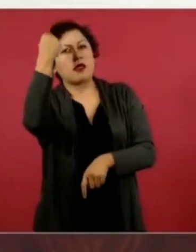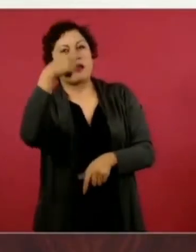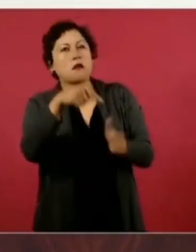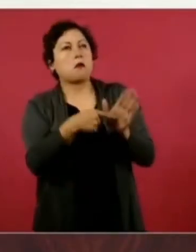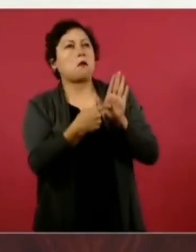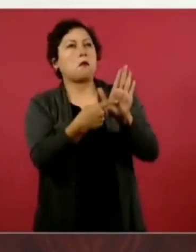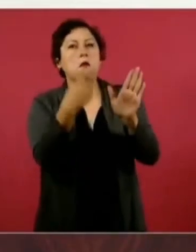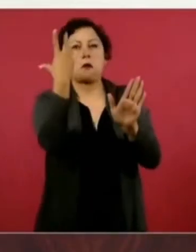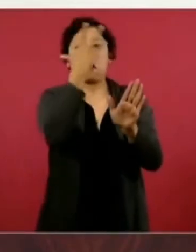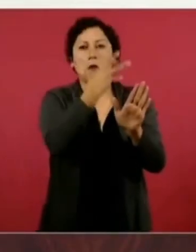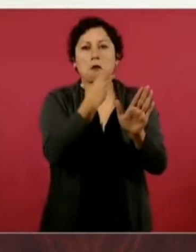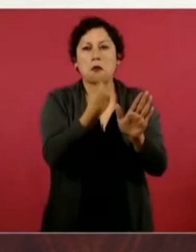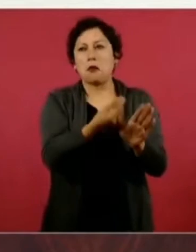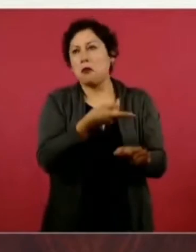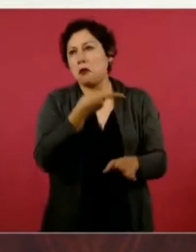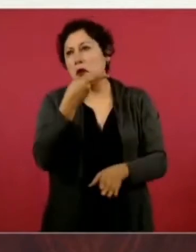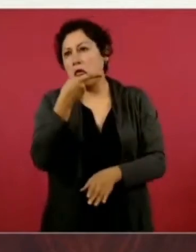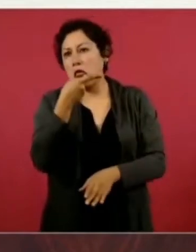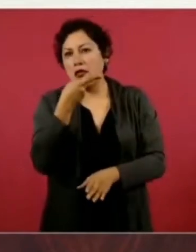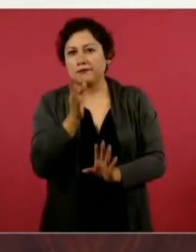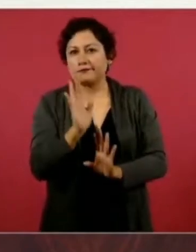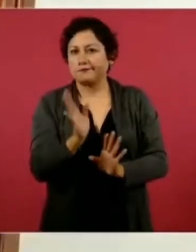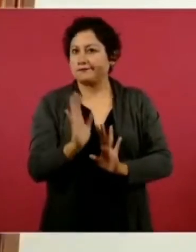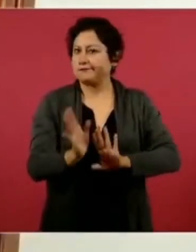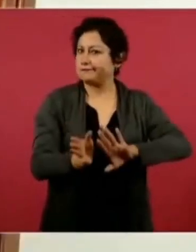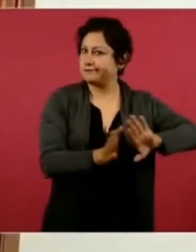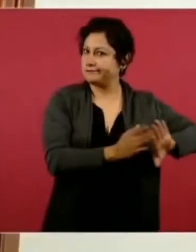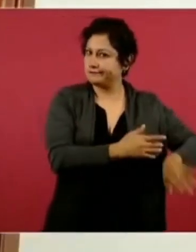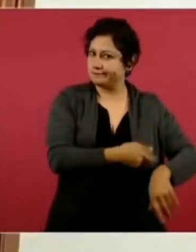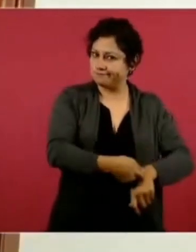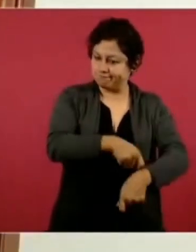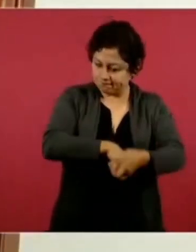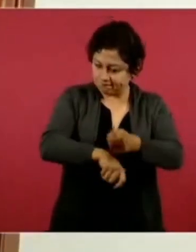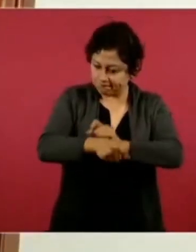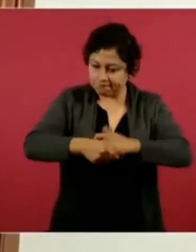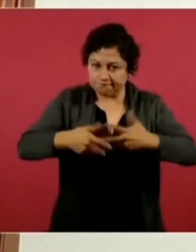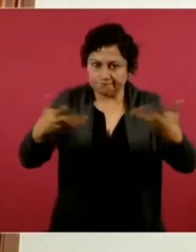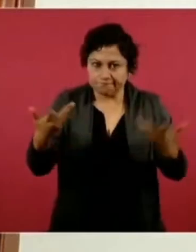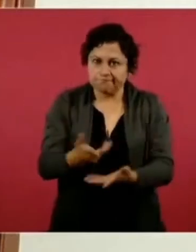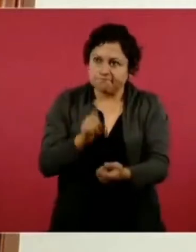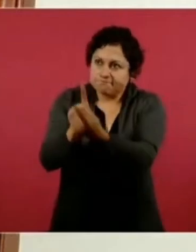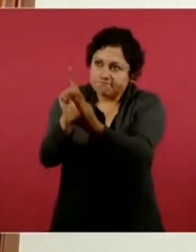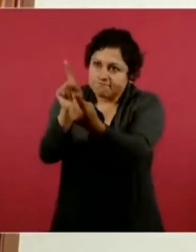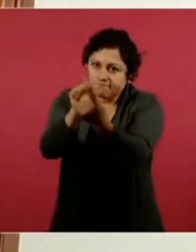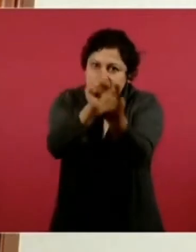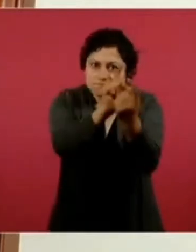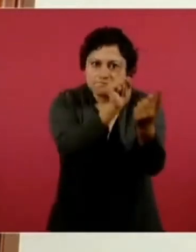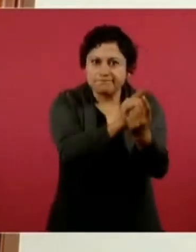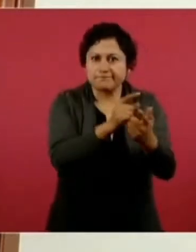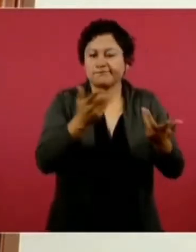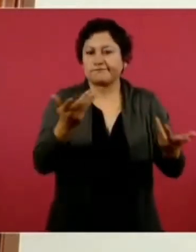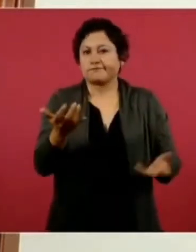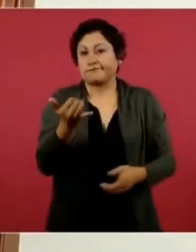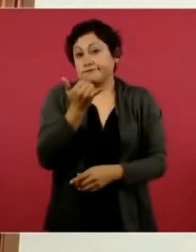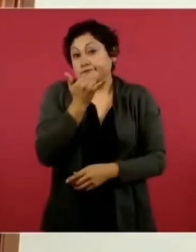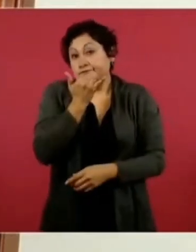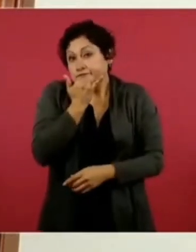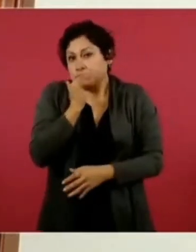No es el discurso, no es, con todo respeto, la Facultad de Filosofía y